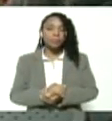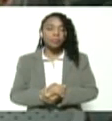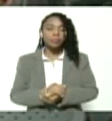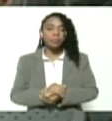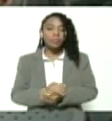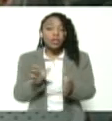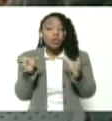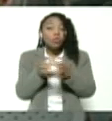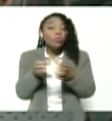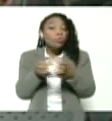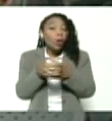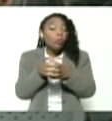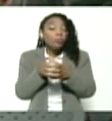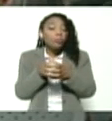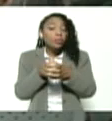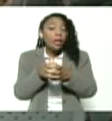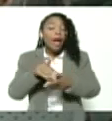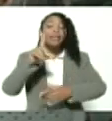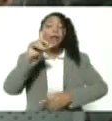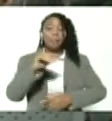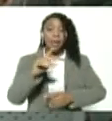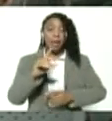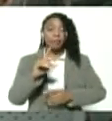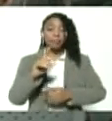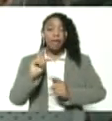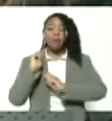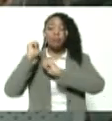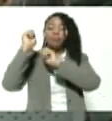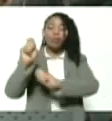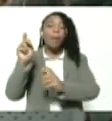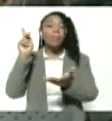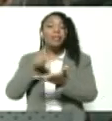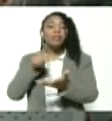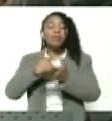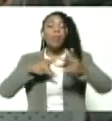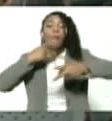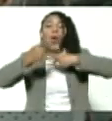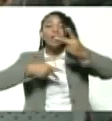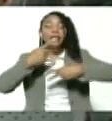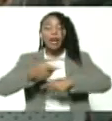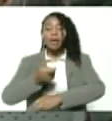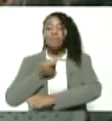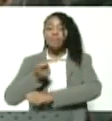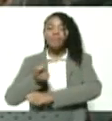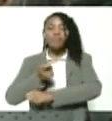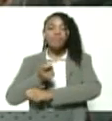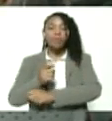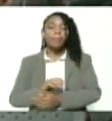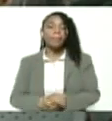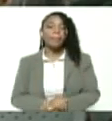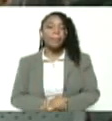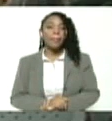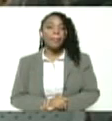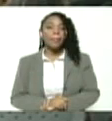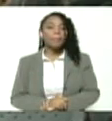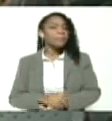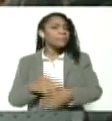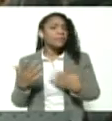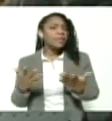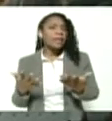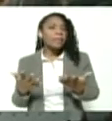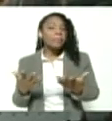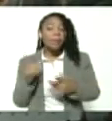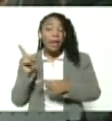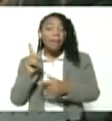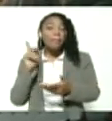La comisión, también designamos la Comisión de Participación Política y Financiamiento, que va a